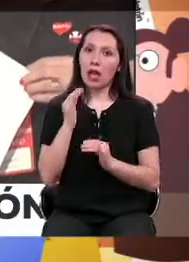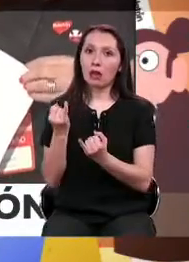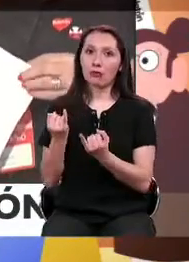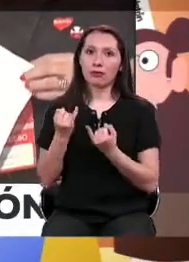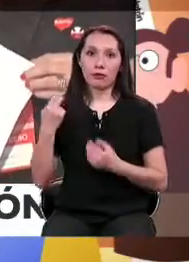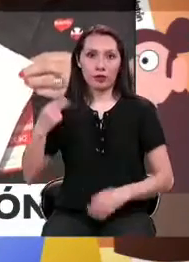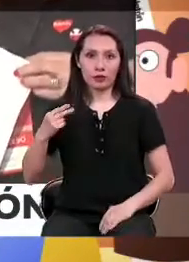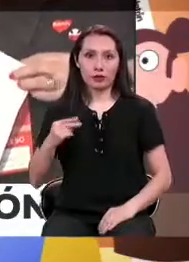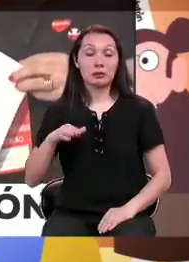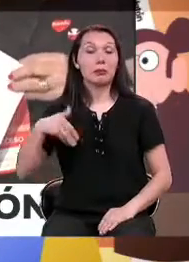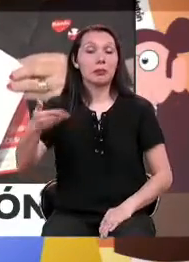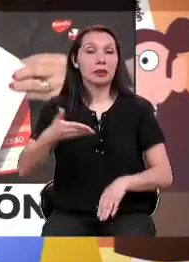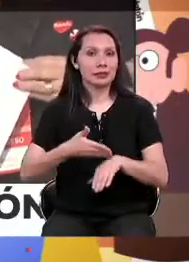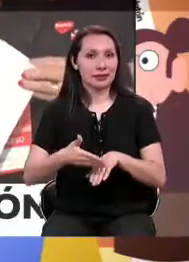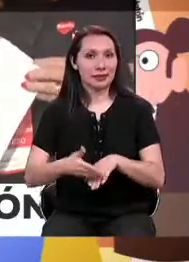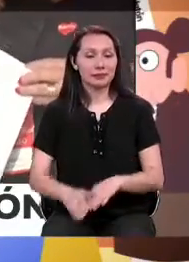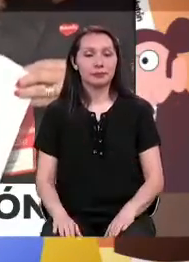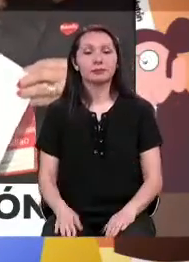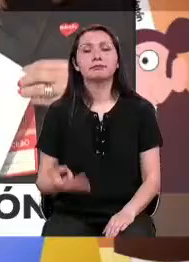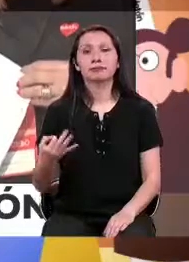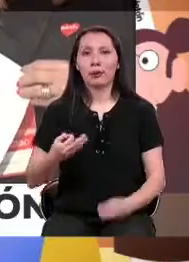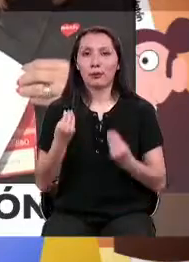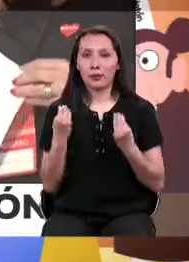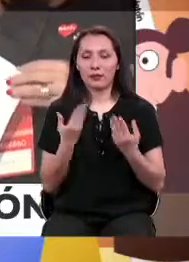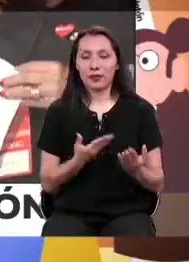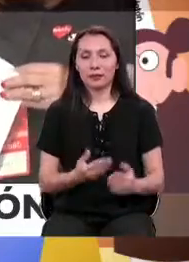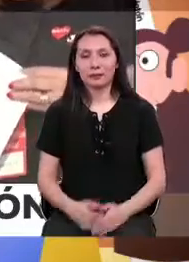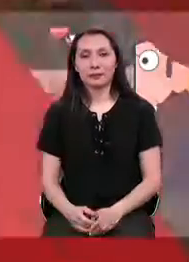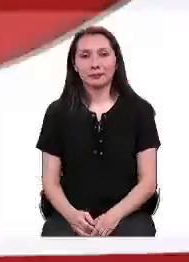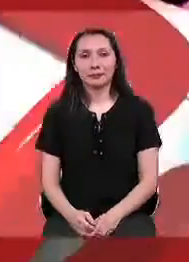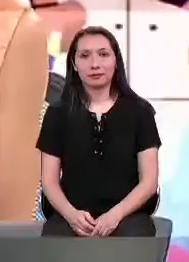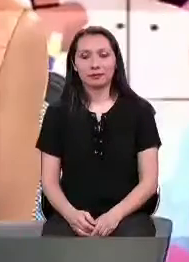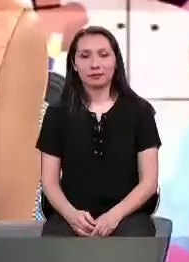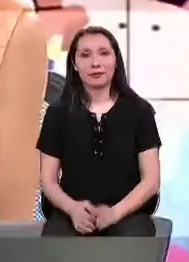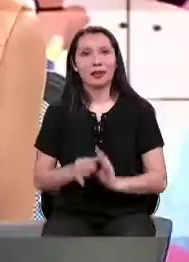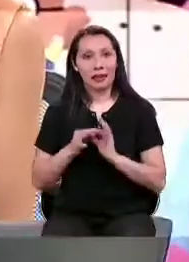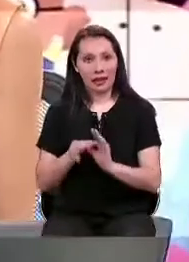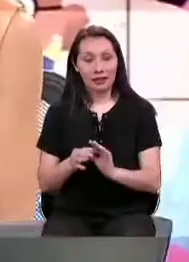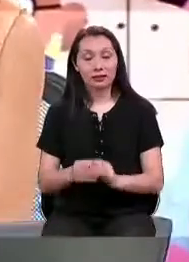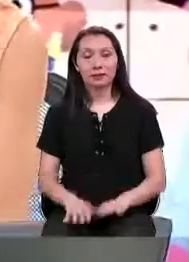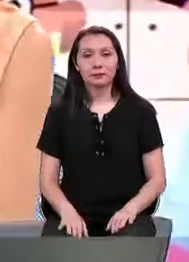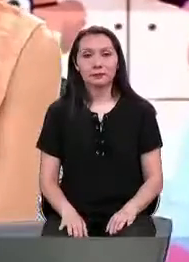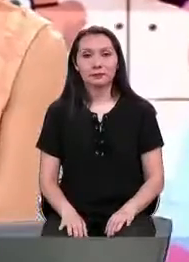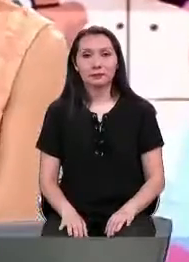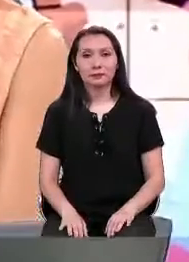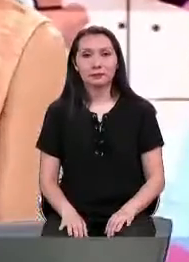noticias más tarde. Perfecto, que estén muy bien. Gracias a ustedes. Gracias, que estén muy bien. Bueno,